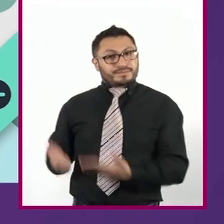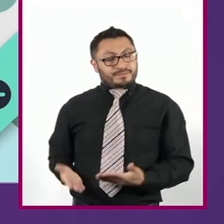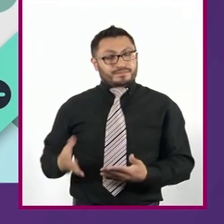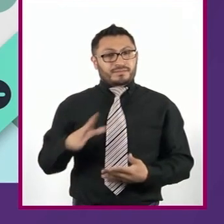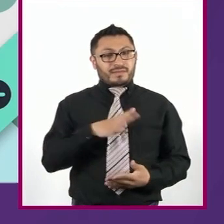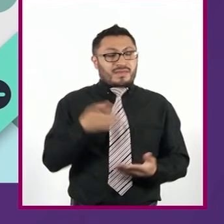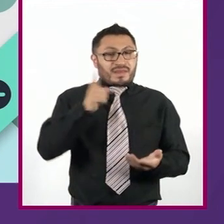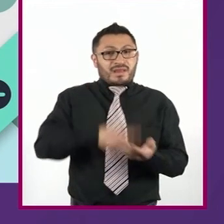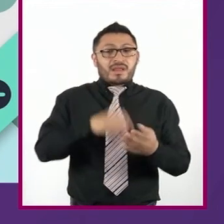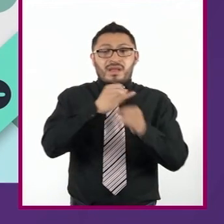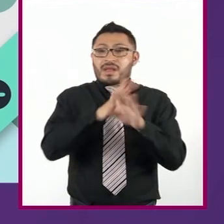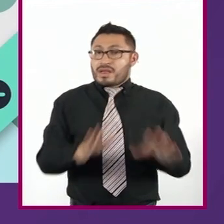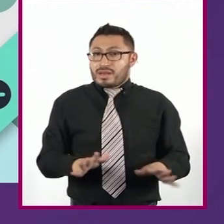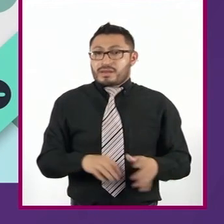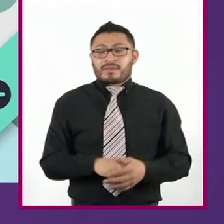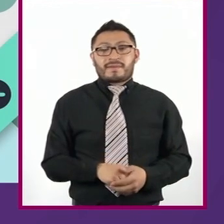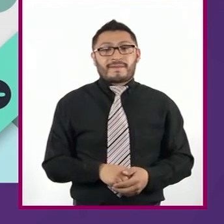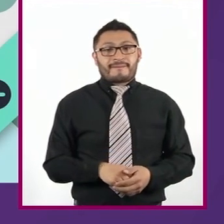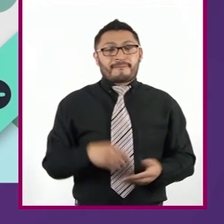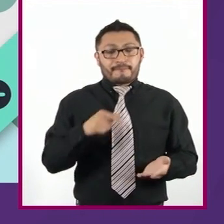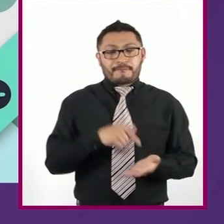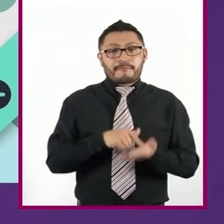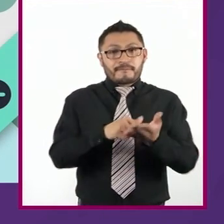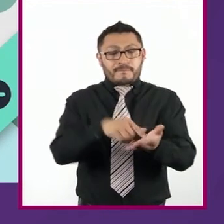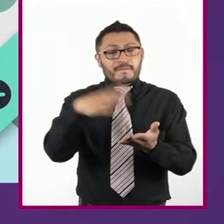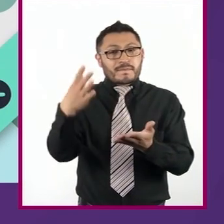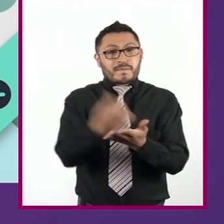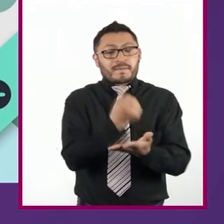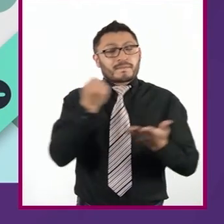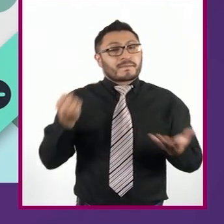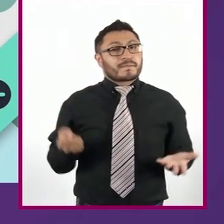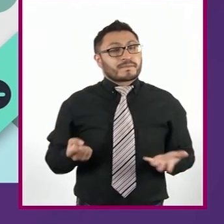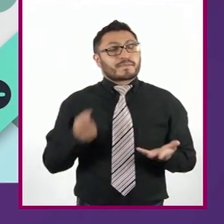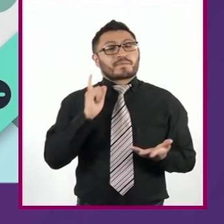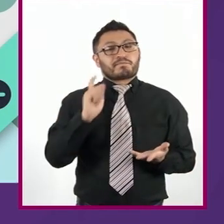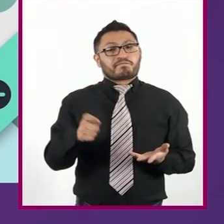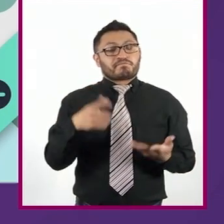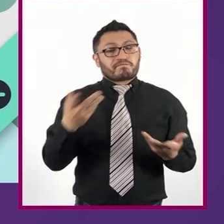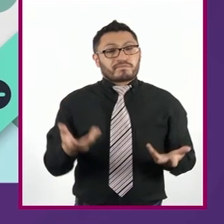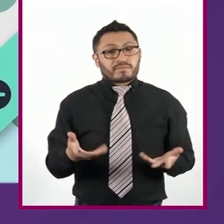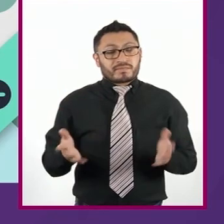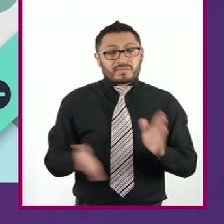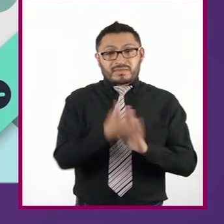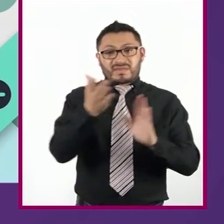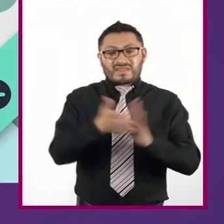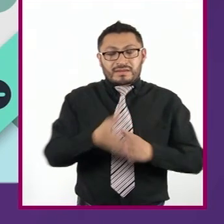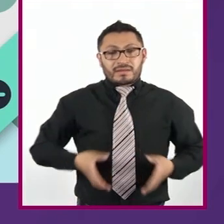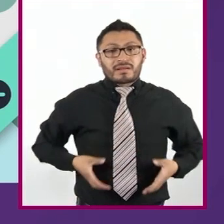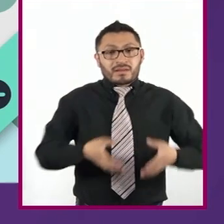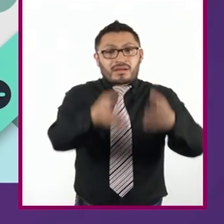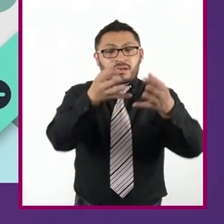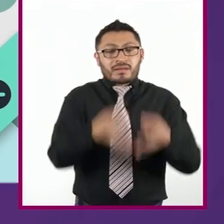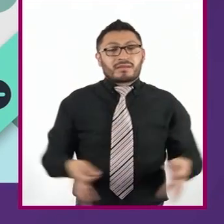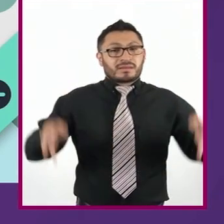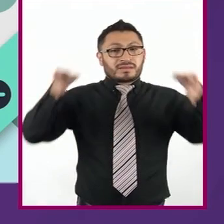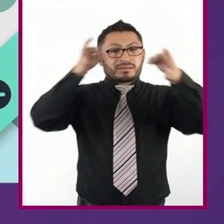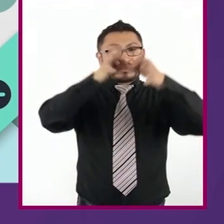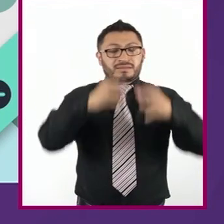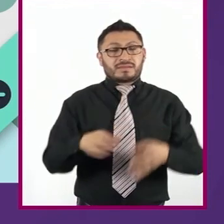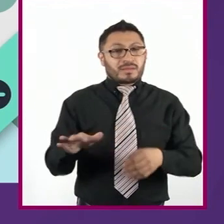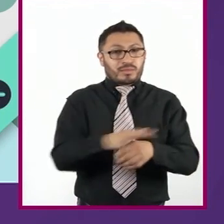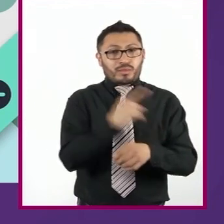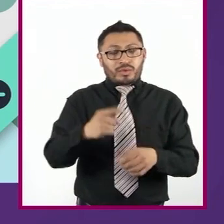los datos obtenidos, la propuesta ganadora es pavimentar la avenida principal,